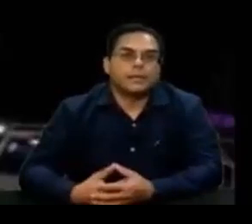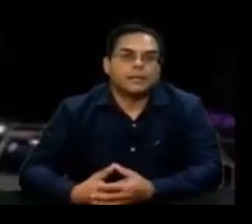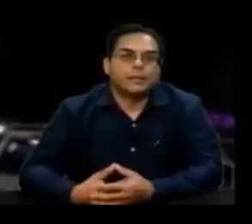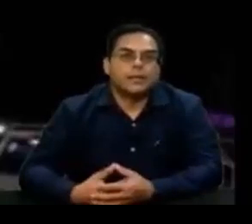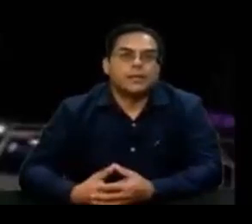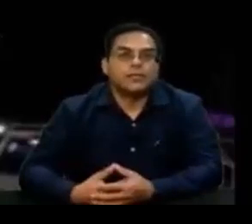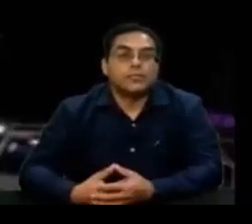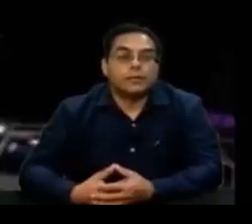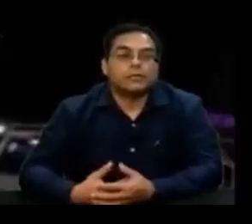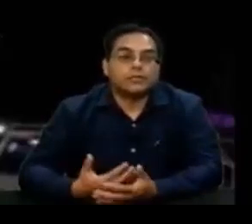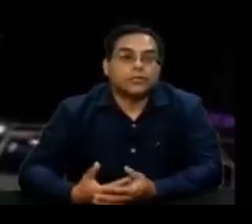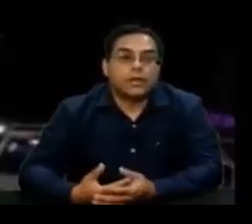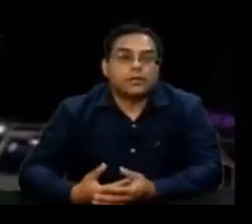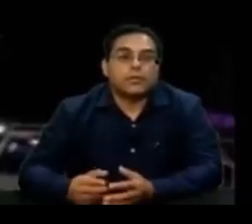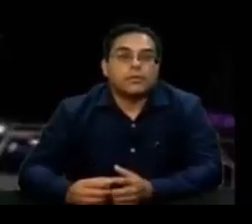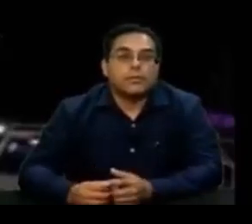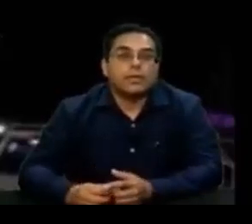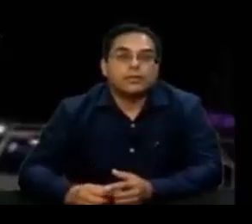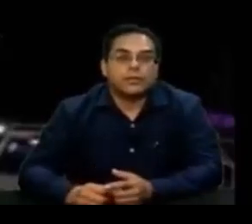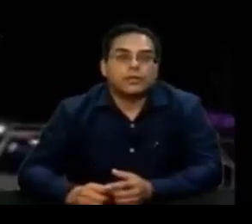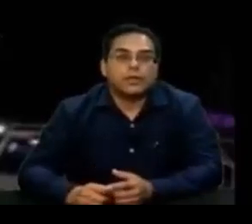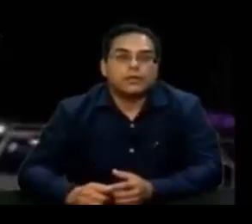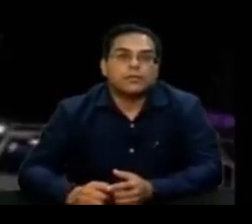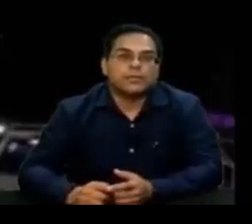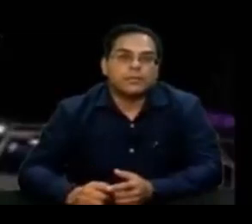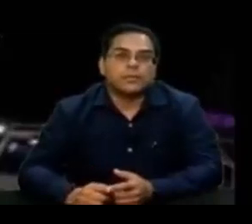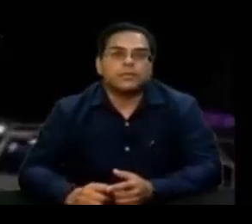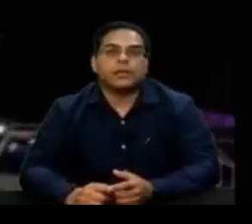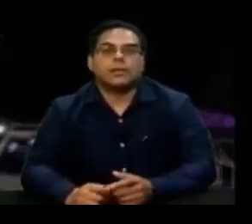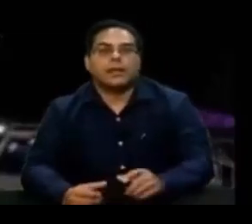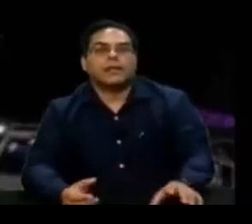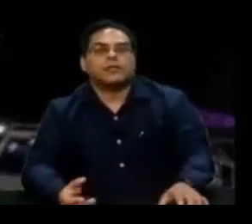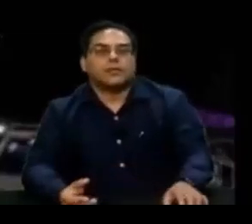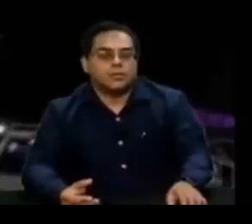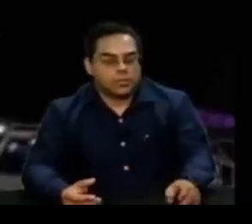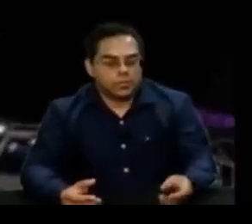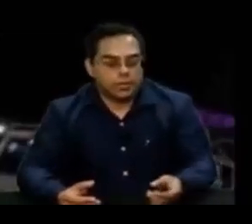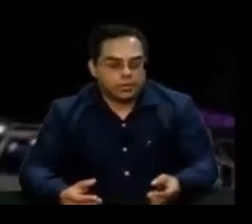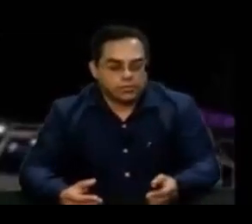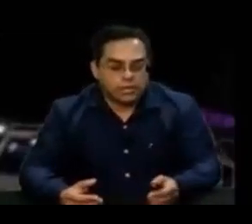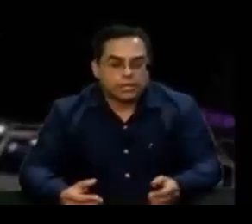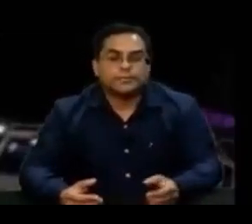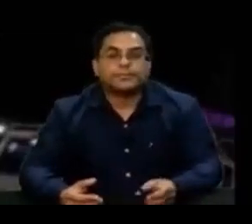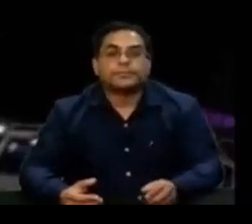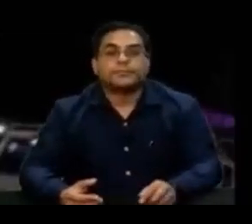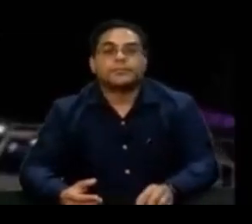abierta. Los impactos que son de lado pueden causar un desplazamiento lateral asociado a una mordida